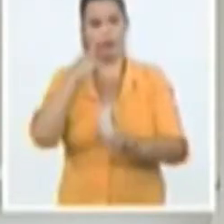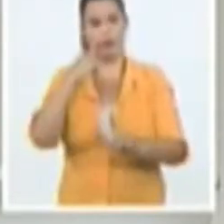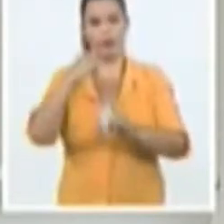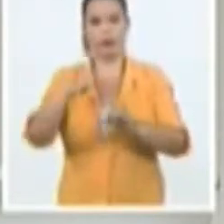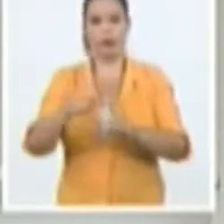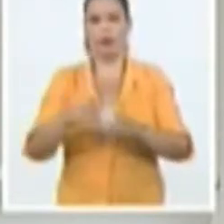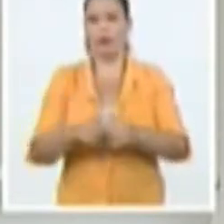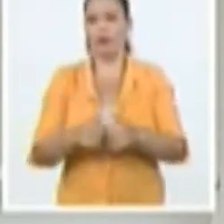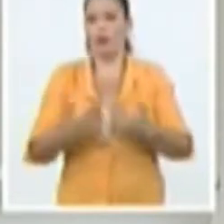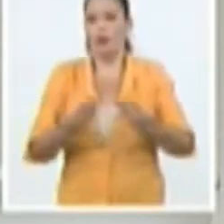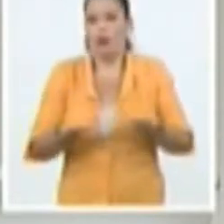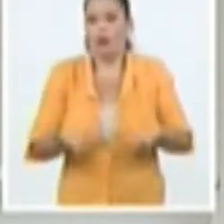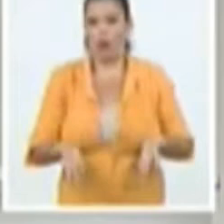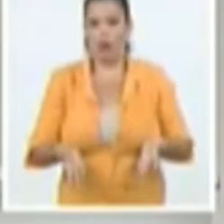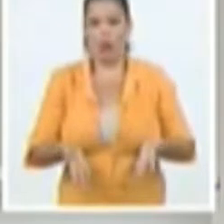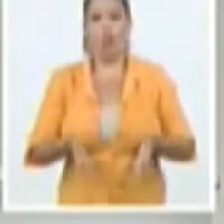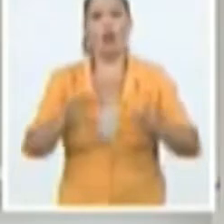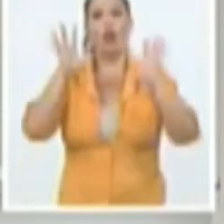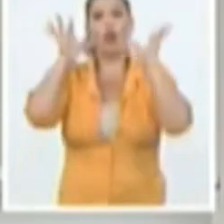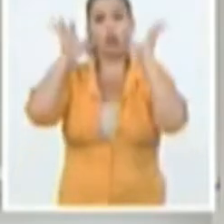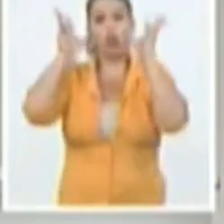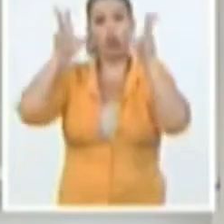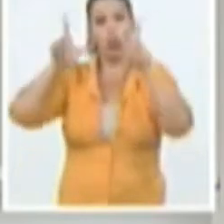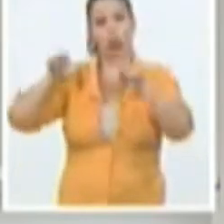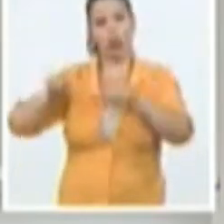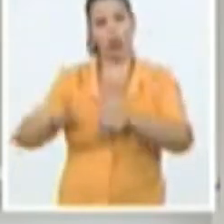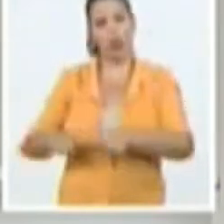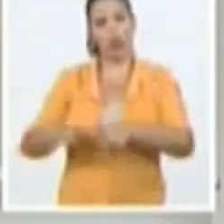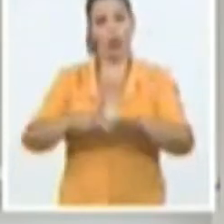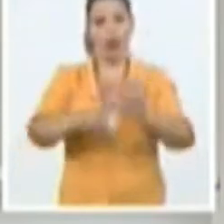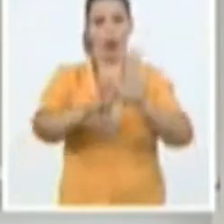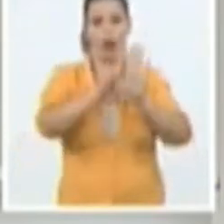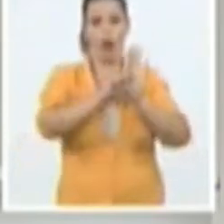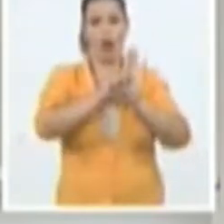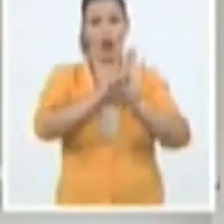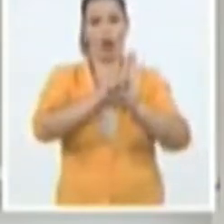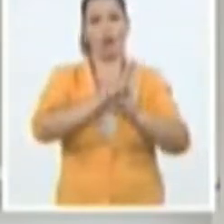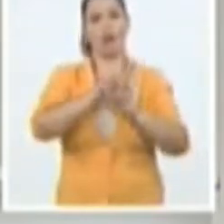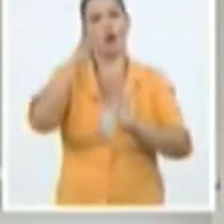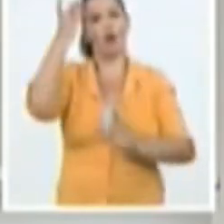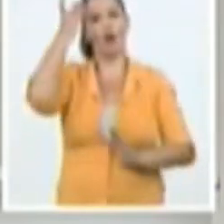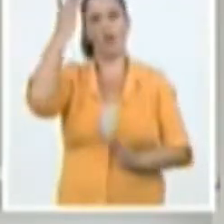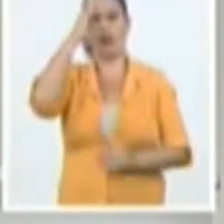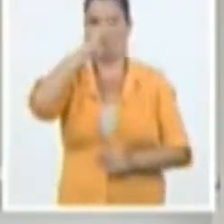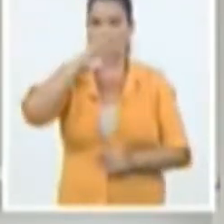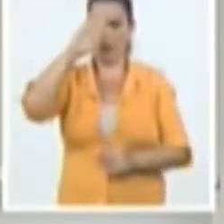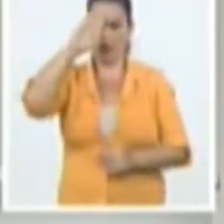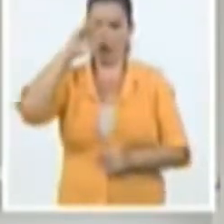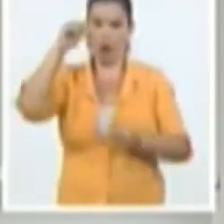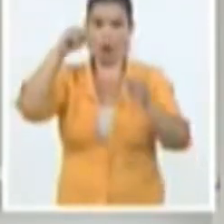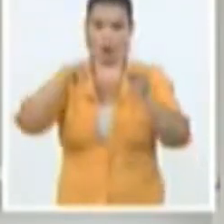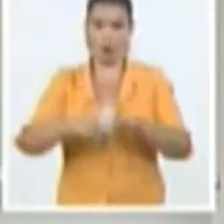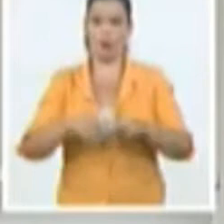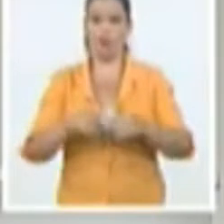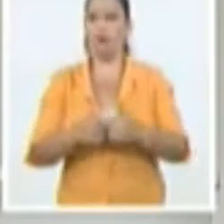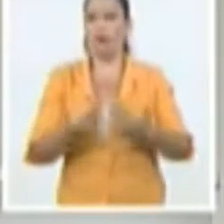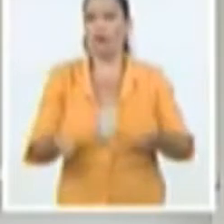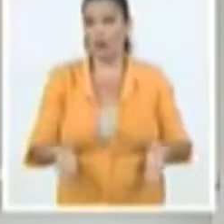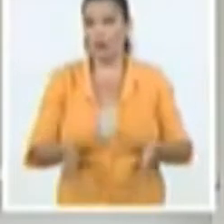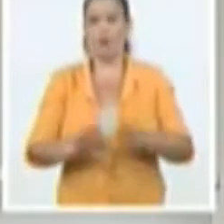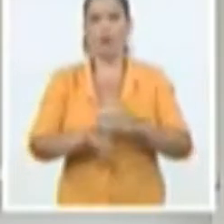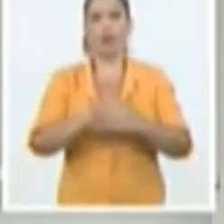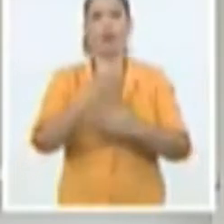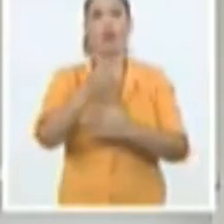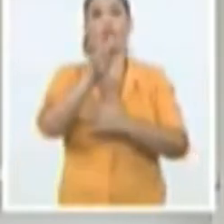hacer caso omiso a la negativa de las autoridades, el 21 de octubre